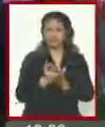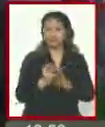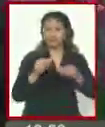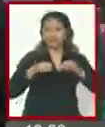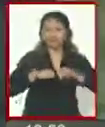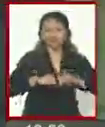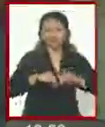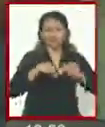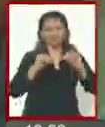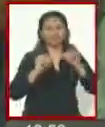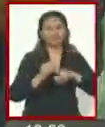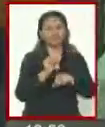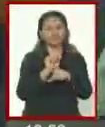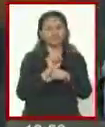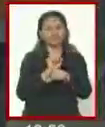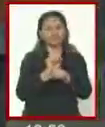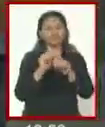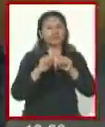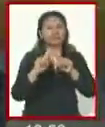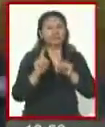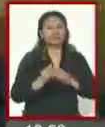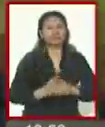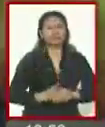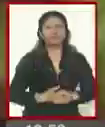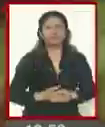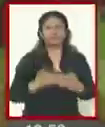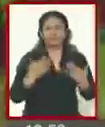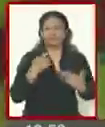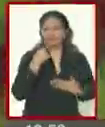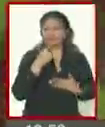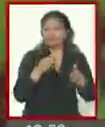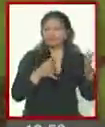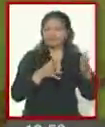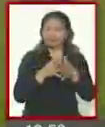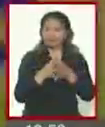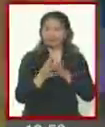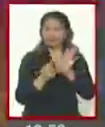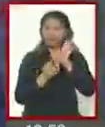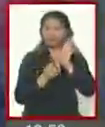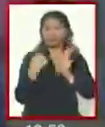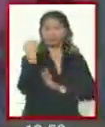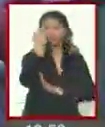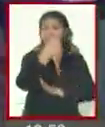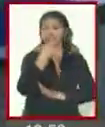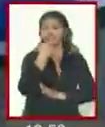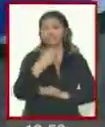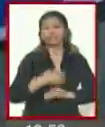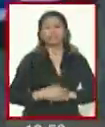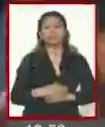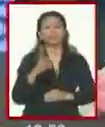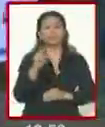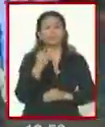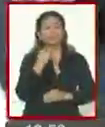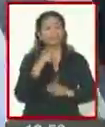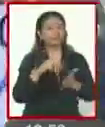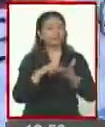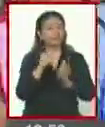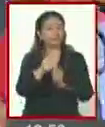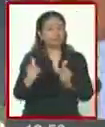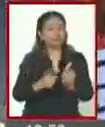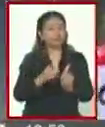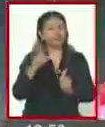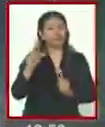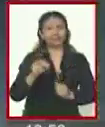vamos a seguir nosotros trabajando, pero ahora, como hemos dicho transparentemente, mostrando la cara, pero no nos vamos a dar